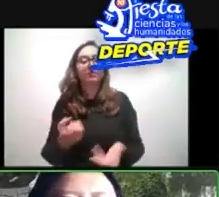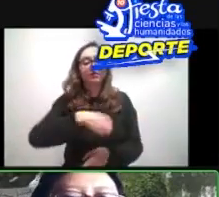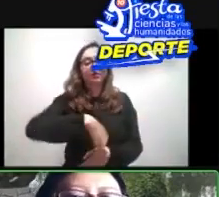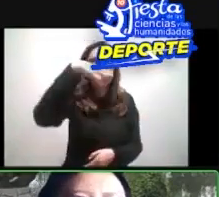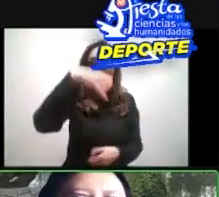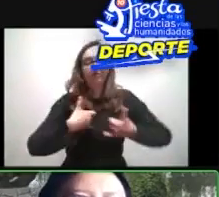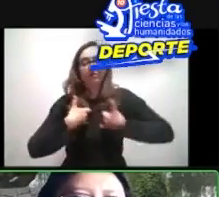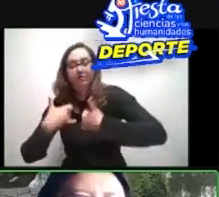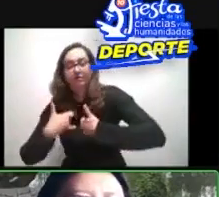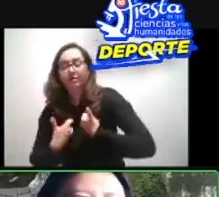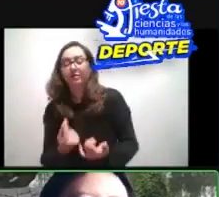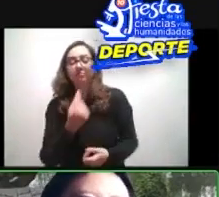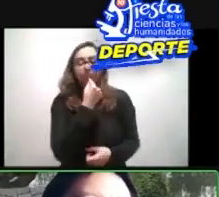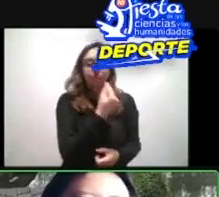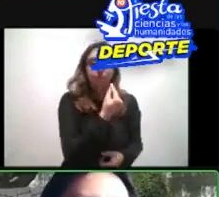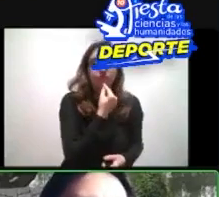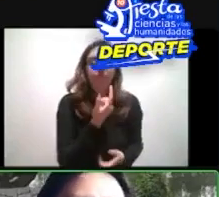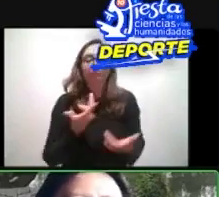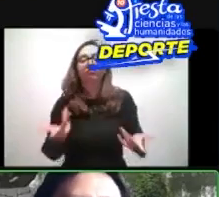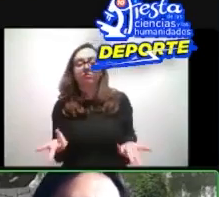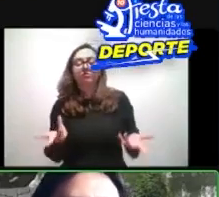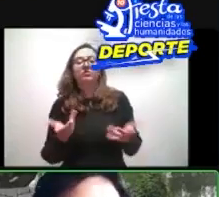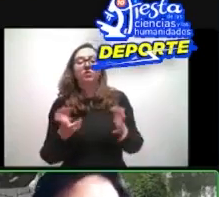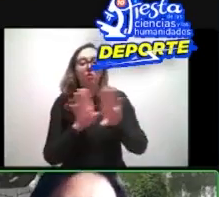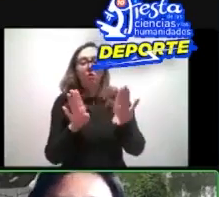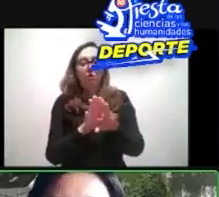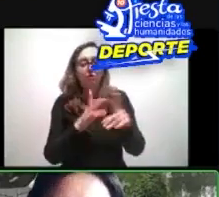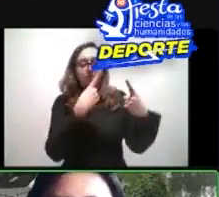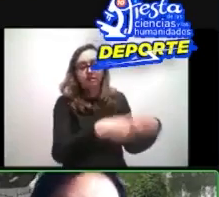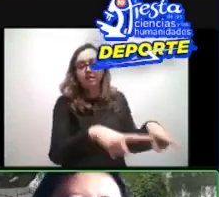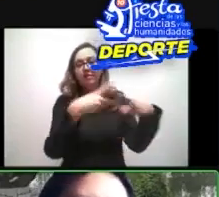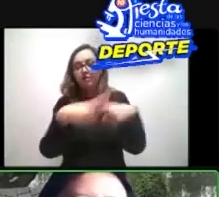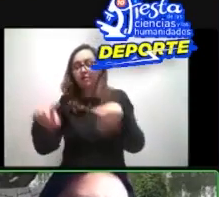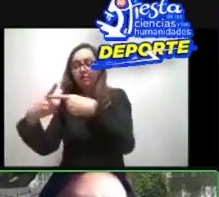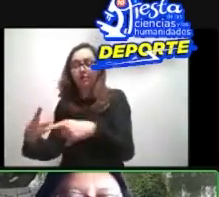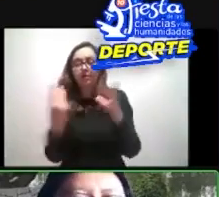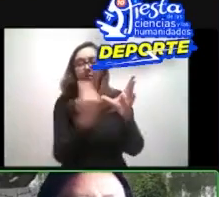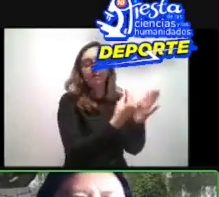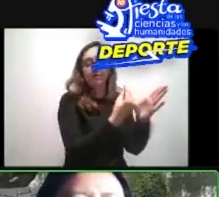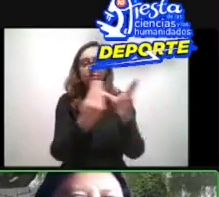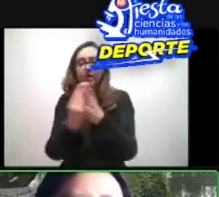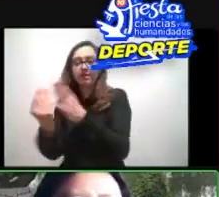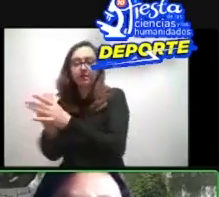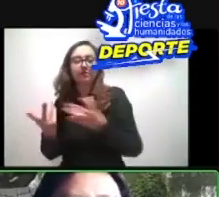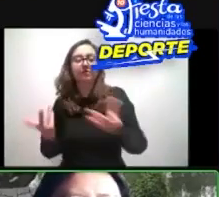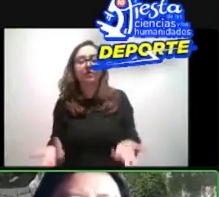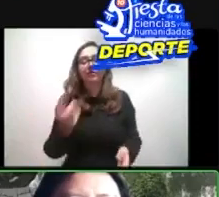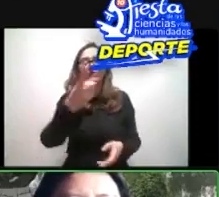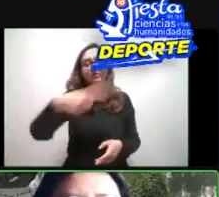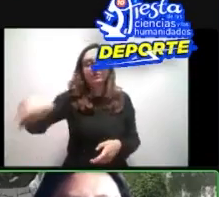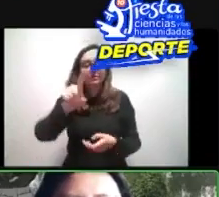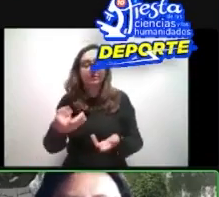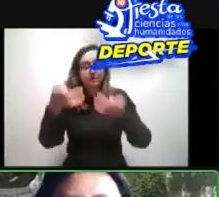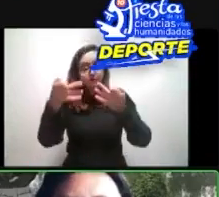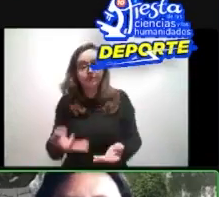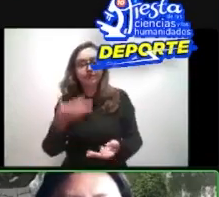jóvenes, para que se pudiera ir indicando que hay una actividad física rigurosa. Y como vamos viendo, pues se tiene que adecuar precisamente a